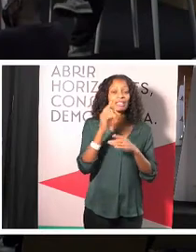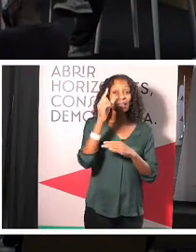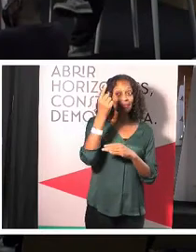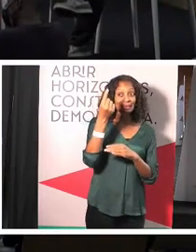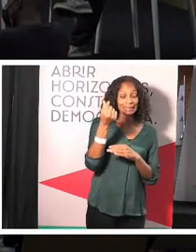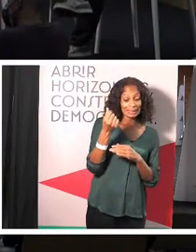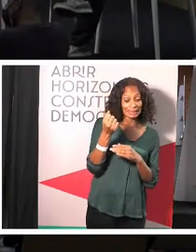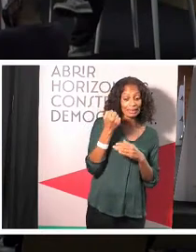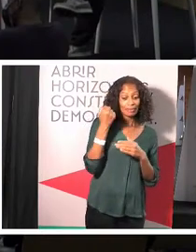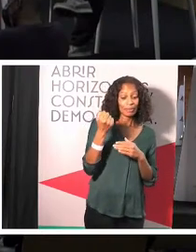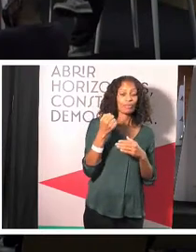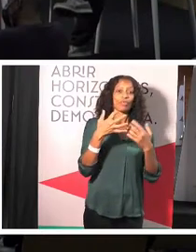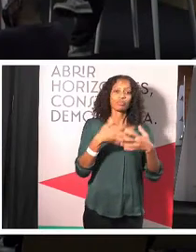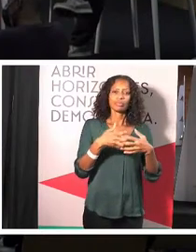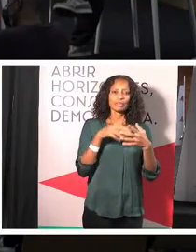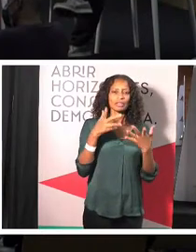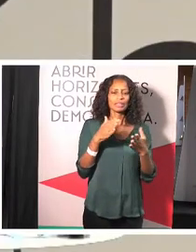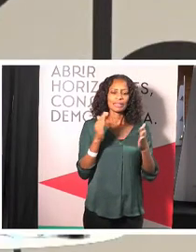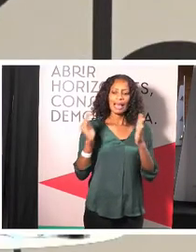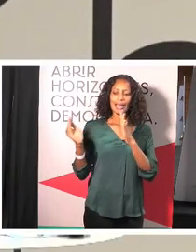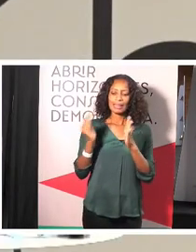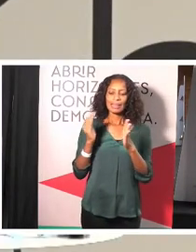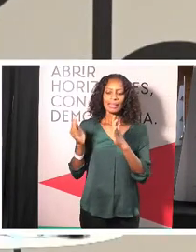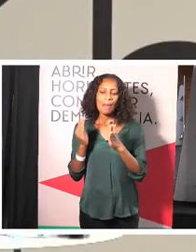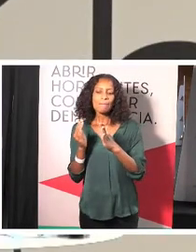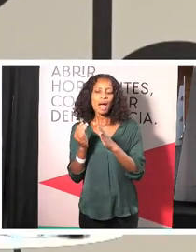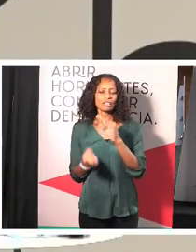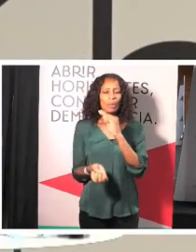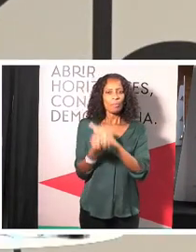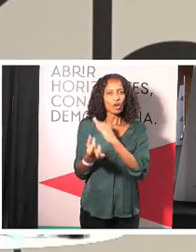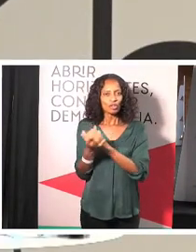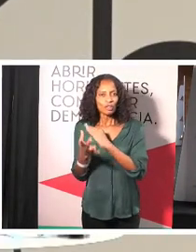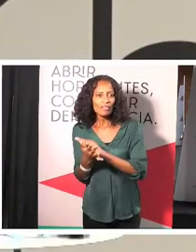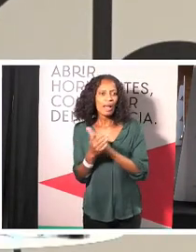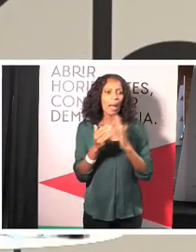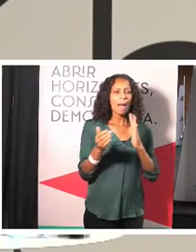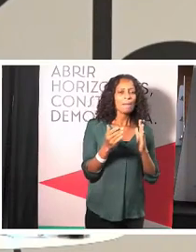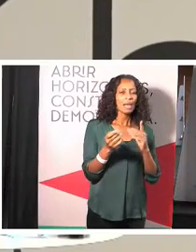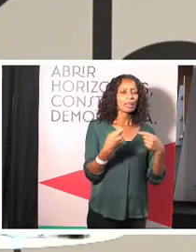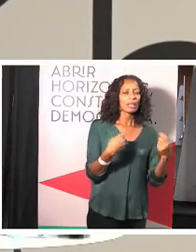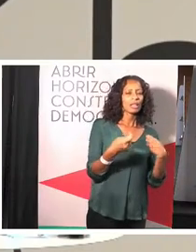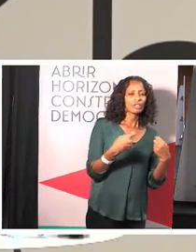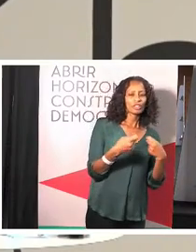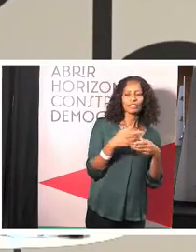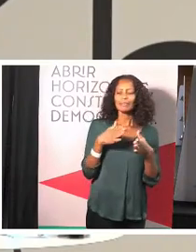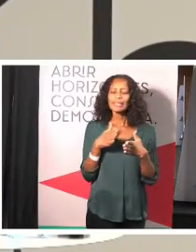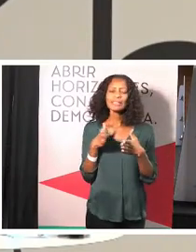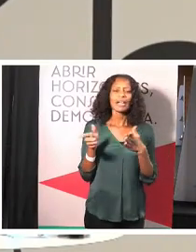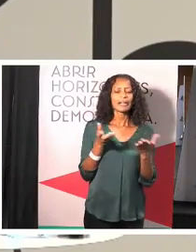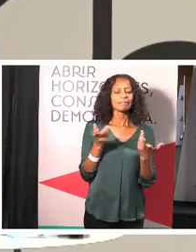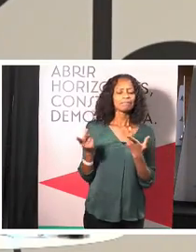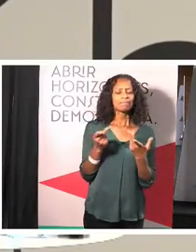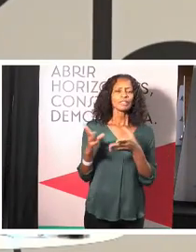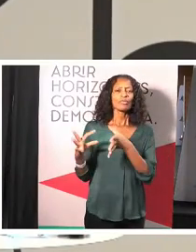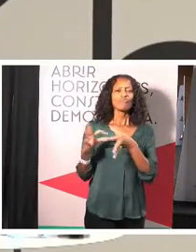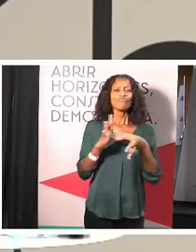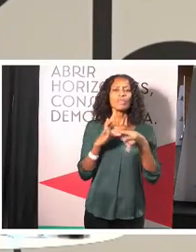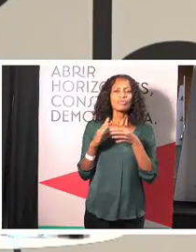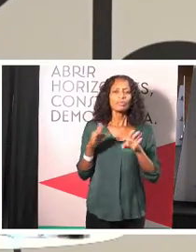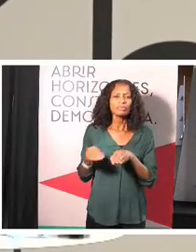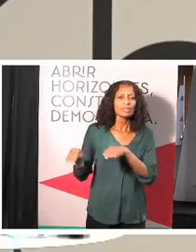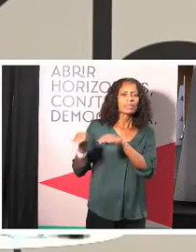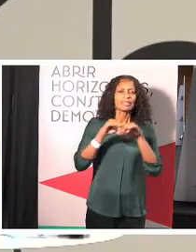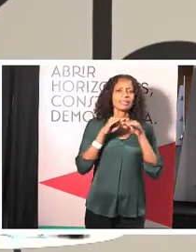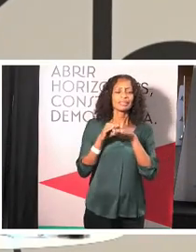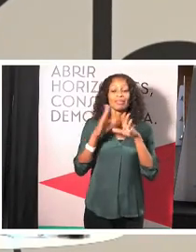parte especulativa es ya tan importante como la parte productiva del capitalismo, en esta fase consigue hacer una forma jurídica